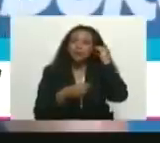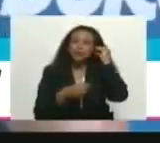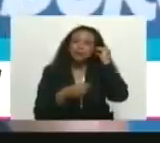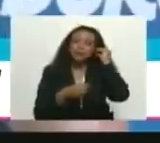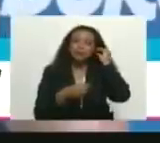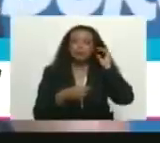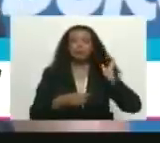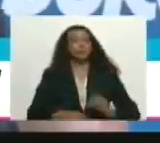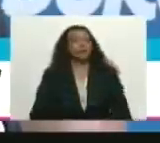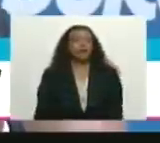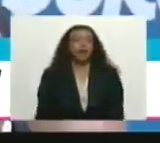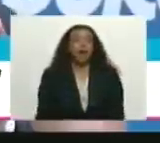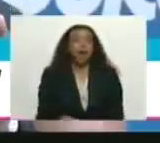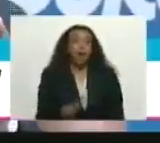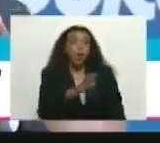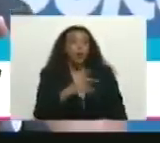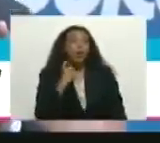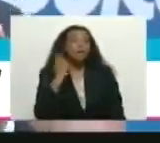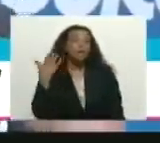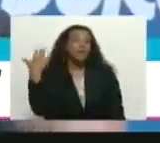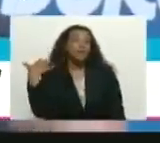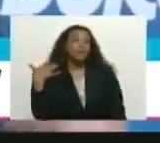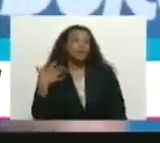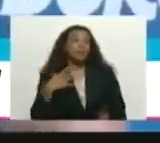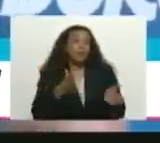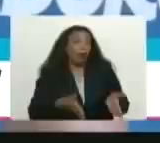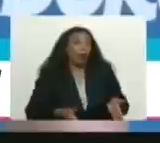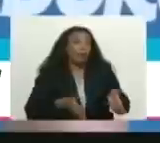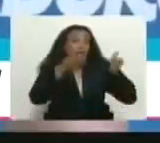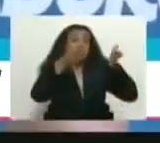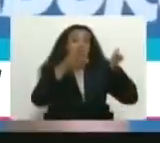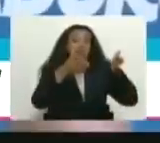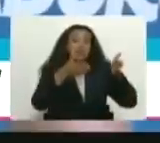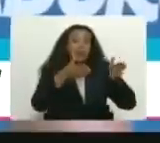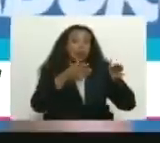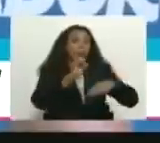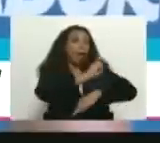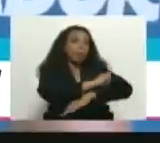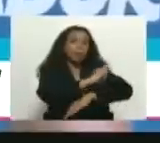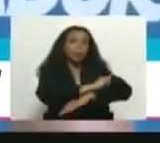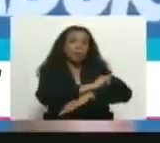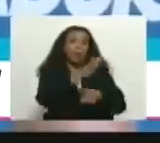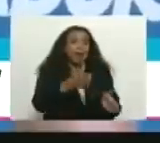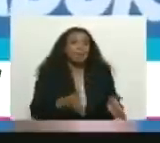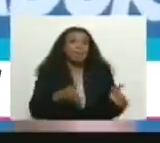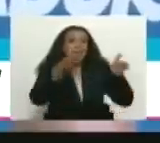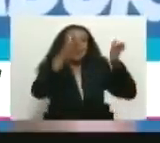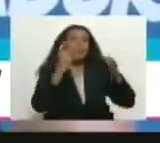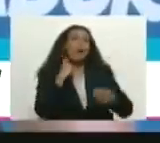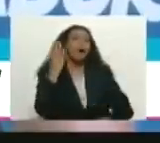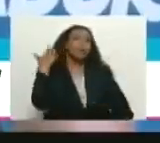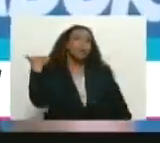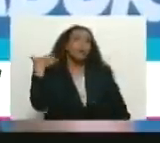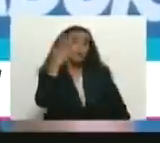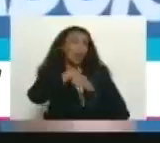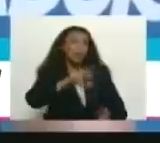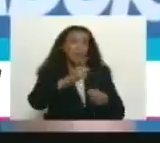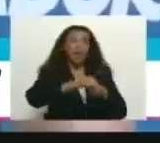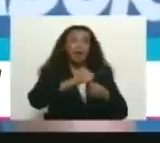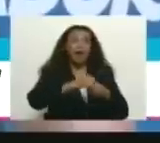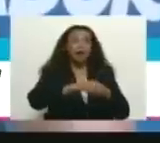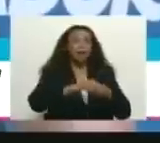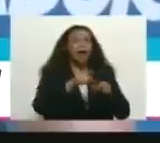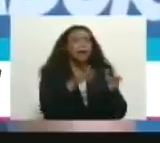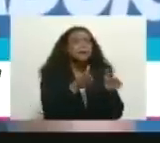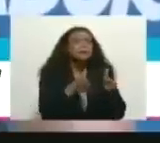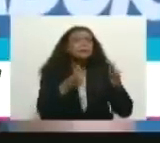decir, los edificios más antiguos de nuestro país son las iglesias. Claro. Ahí es donde así llegaban y donde se